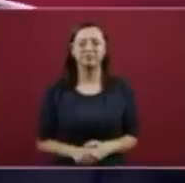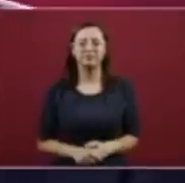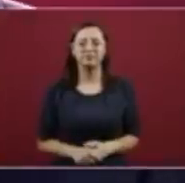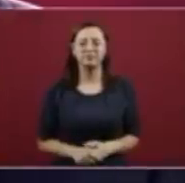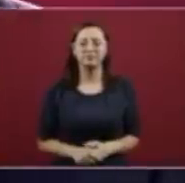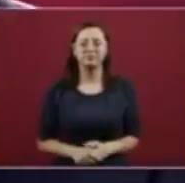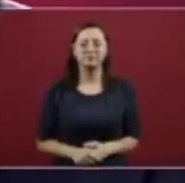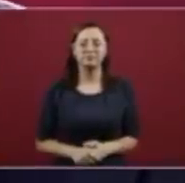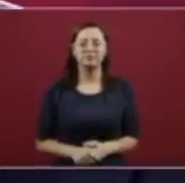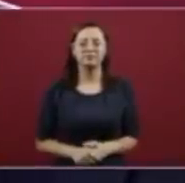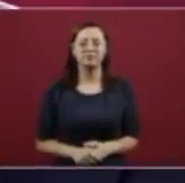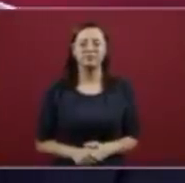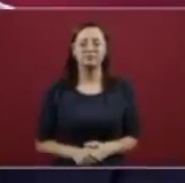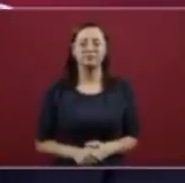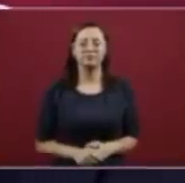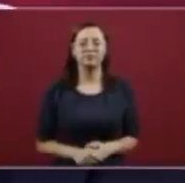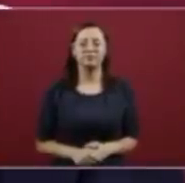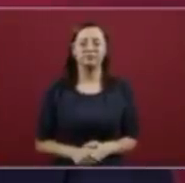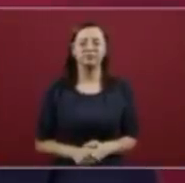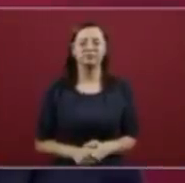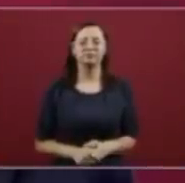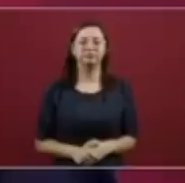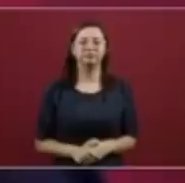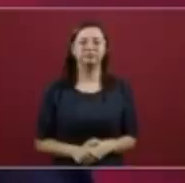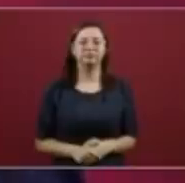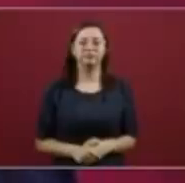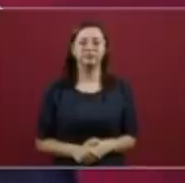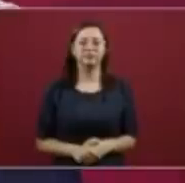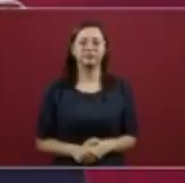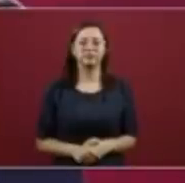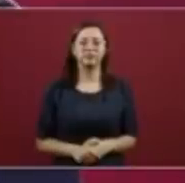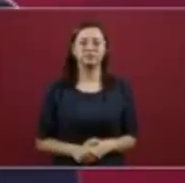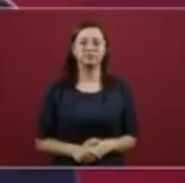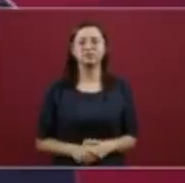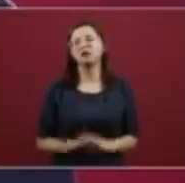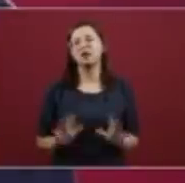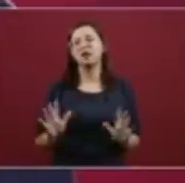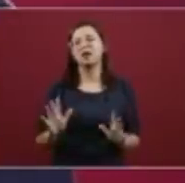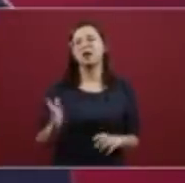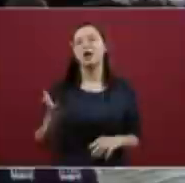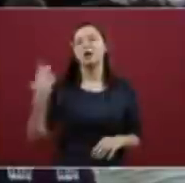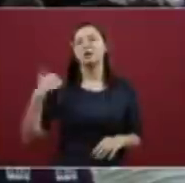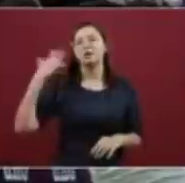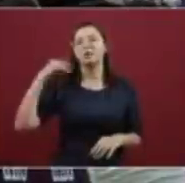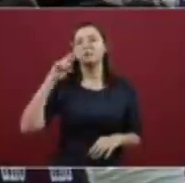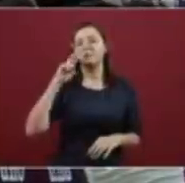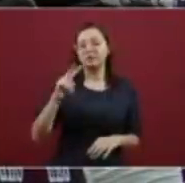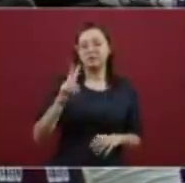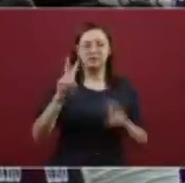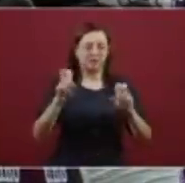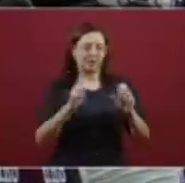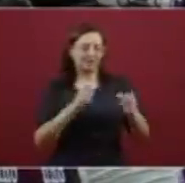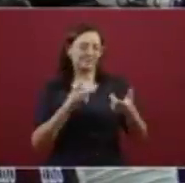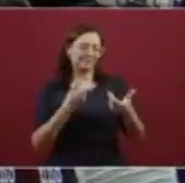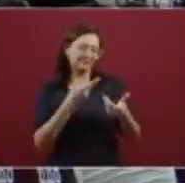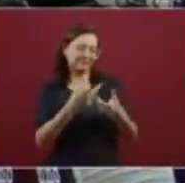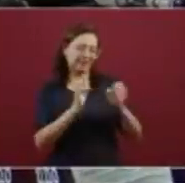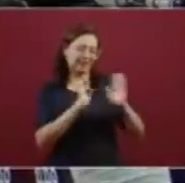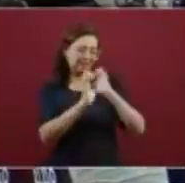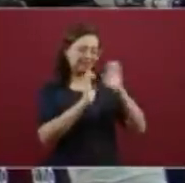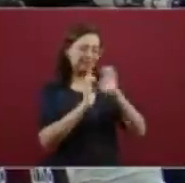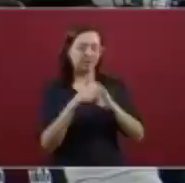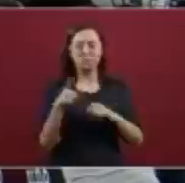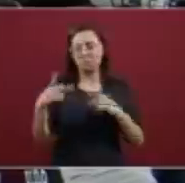esta entrevista, vi a un columnista